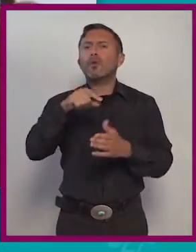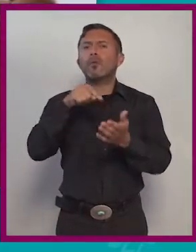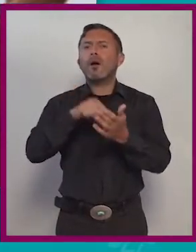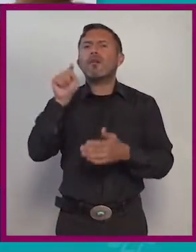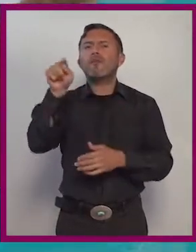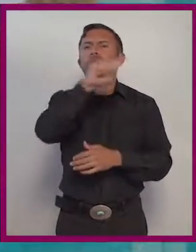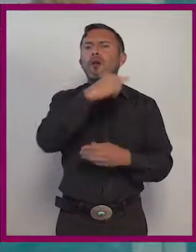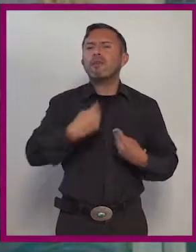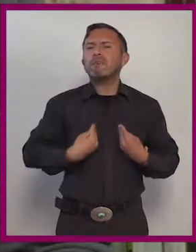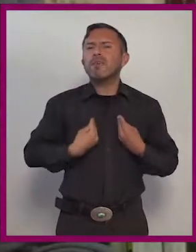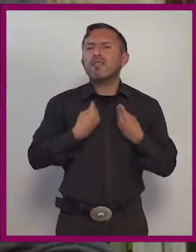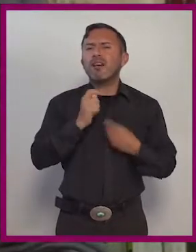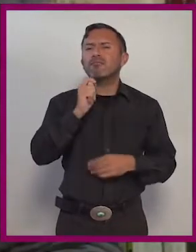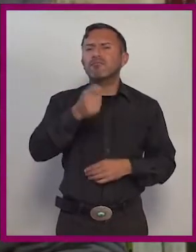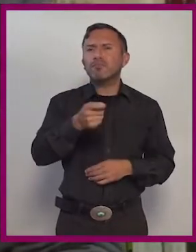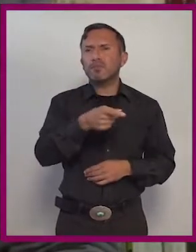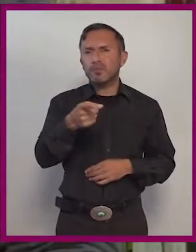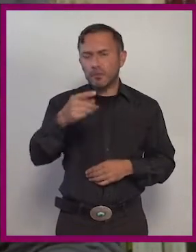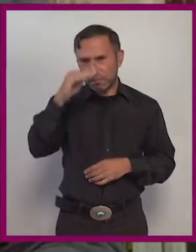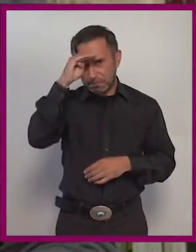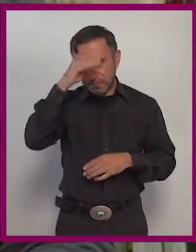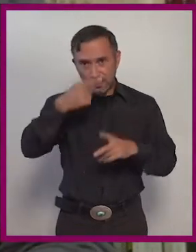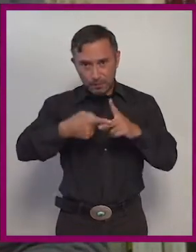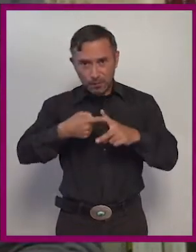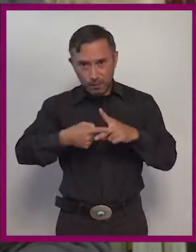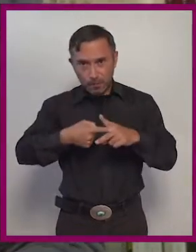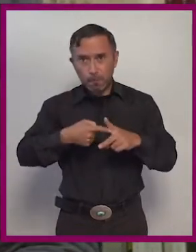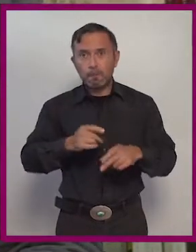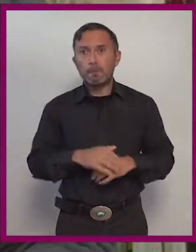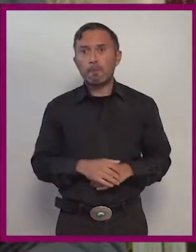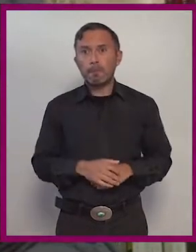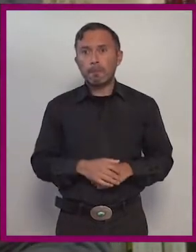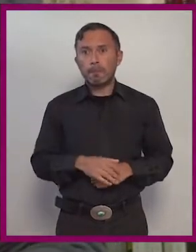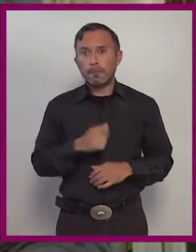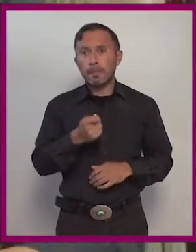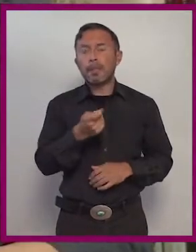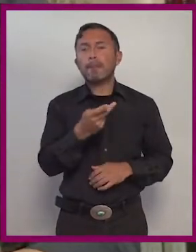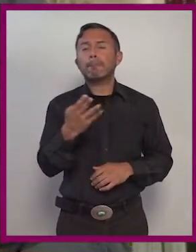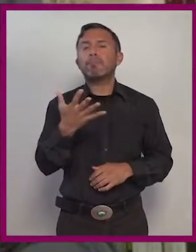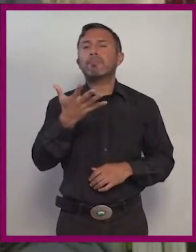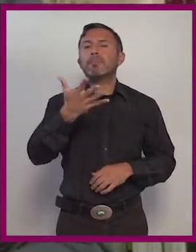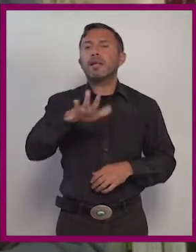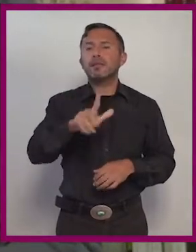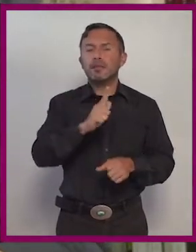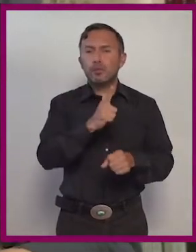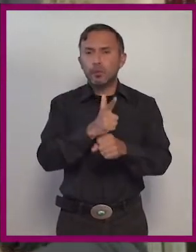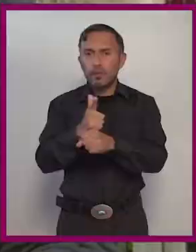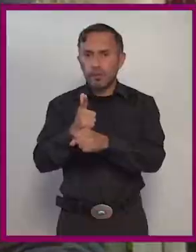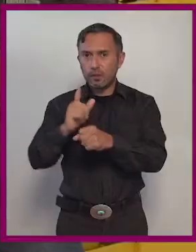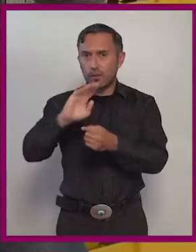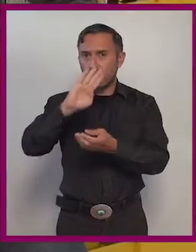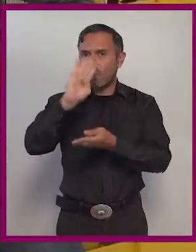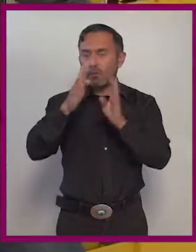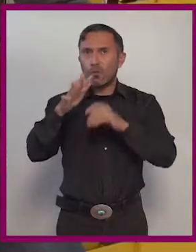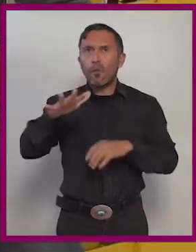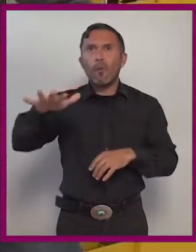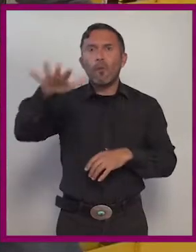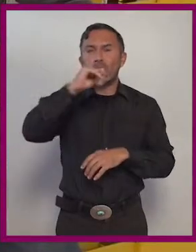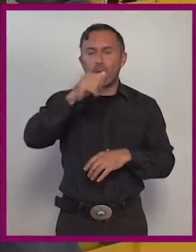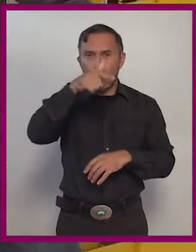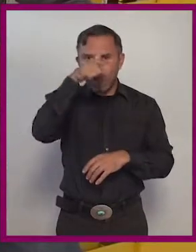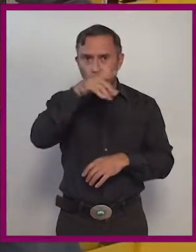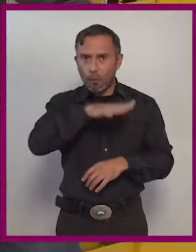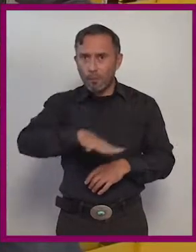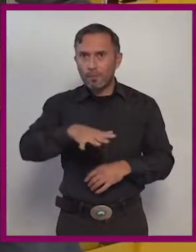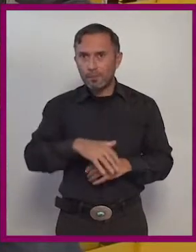En Pensamiento Matemático, la segunda parte de 10 descubrimientos asombrosos del universo. Y para